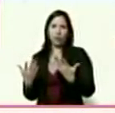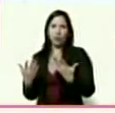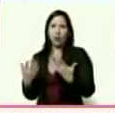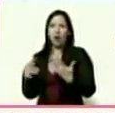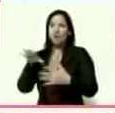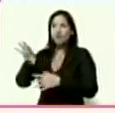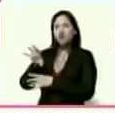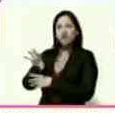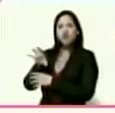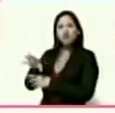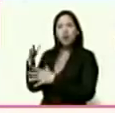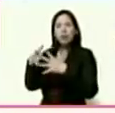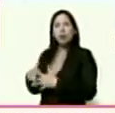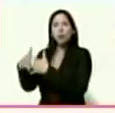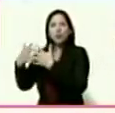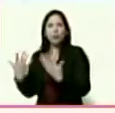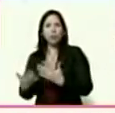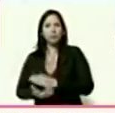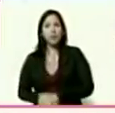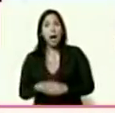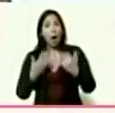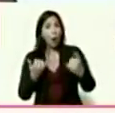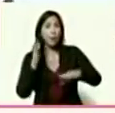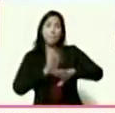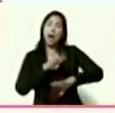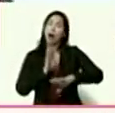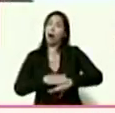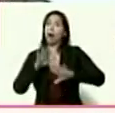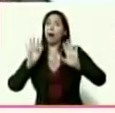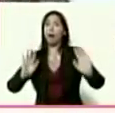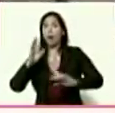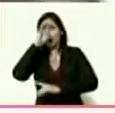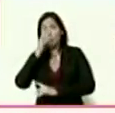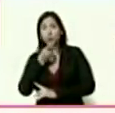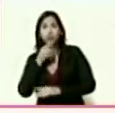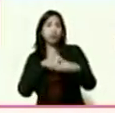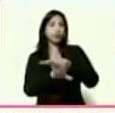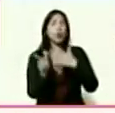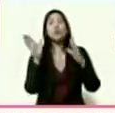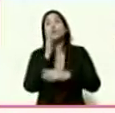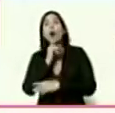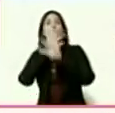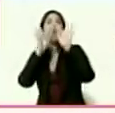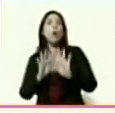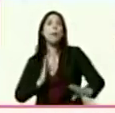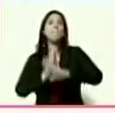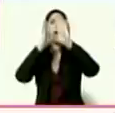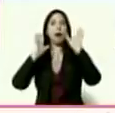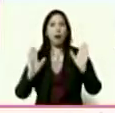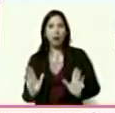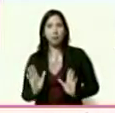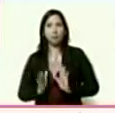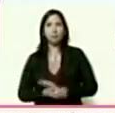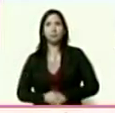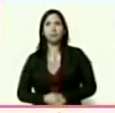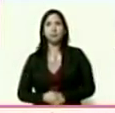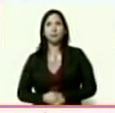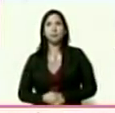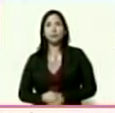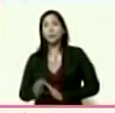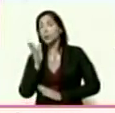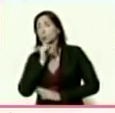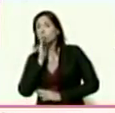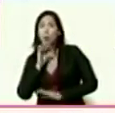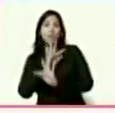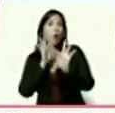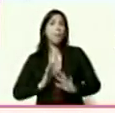Unidos. Ahora, lo que vaya a ocurrir en República Dominicana, no hay forma que ellos lo paren, no va a haber manera que ellos lo